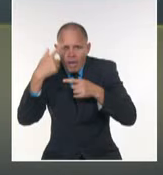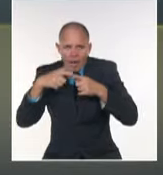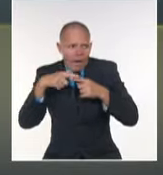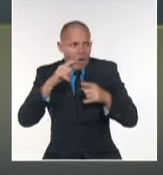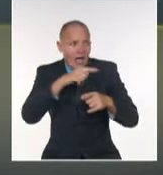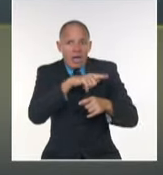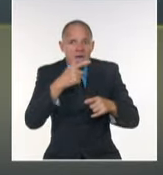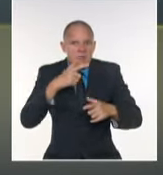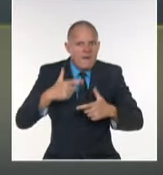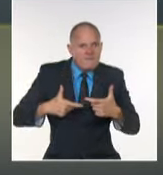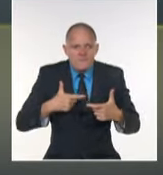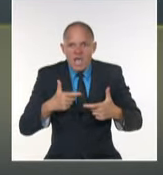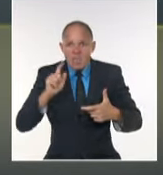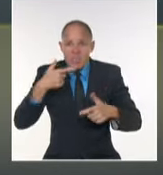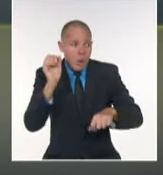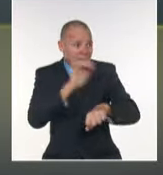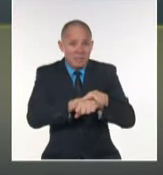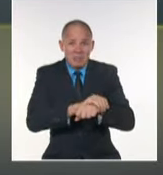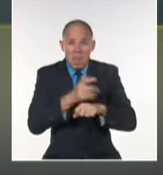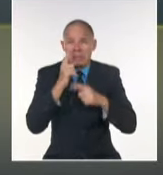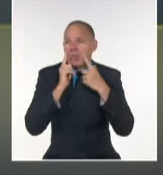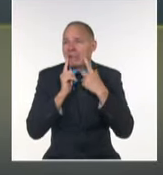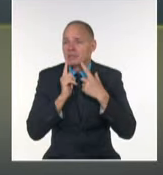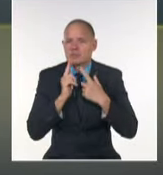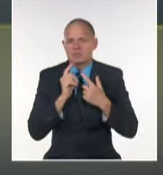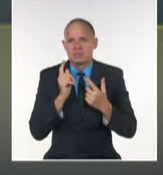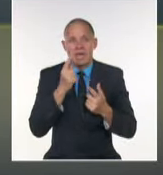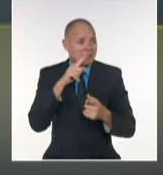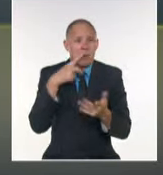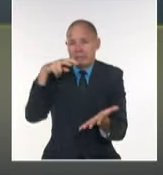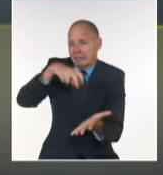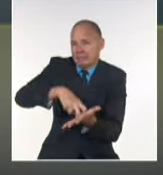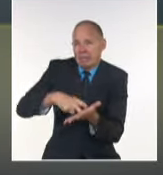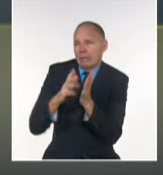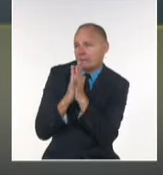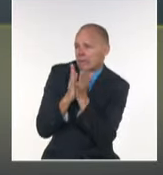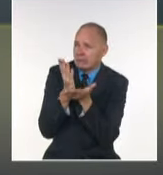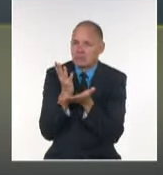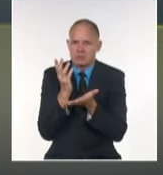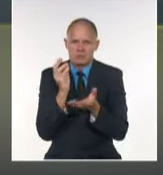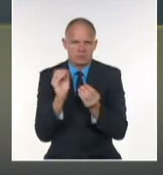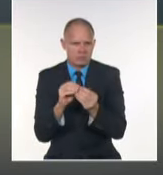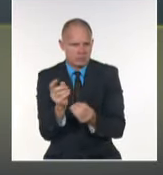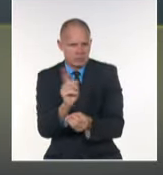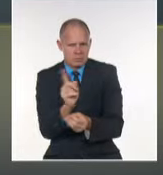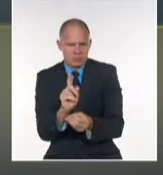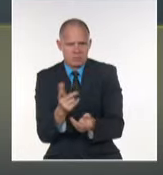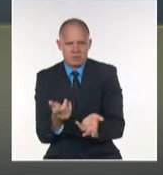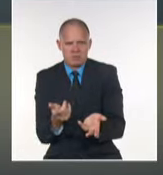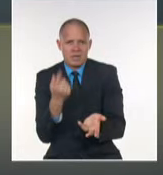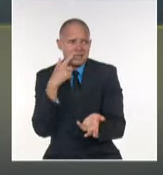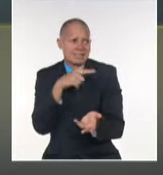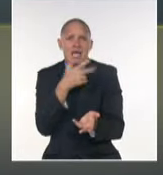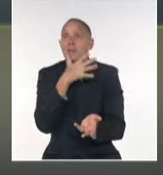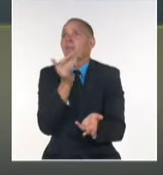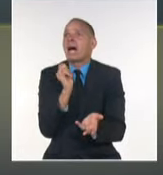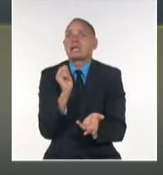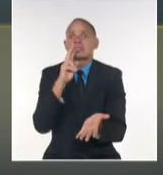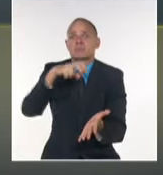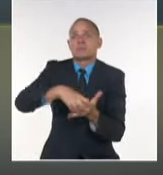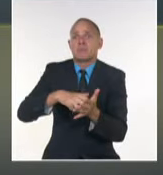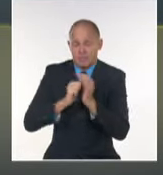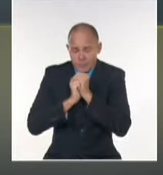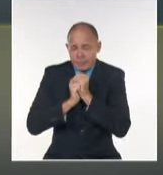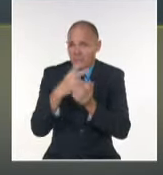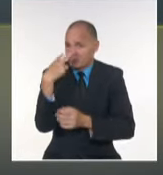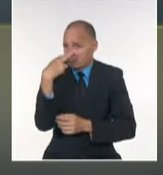moco suelto y se arrodillan. Lo increíble es que se arrodillan así, como que rezando. No, que